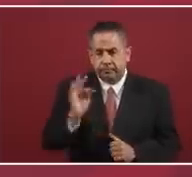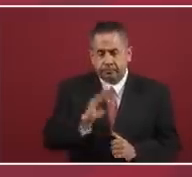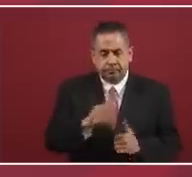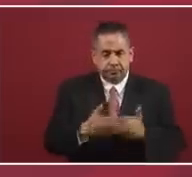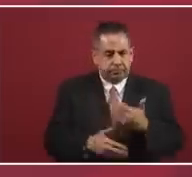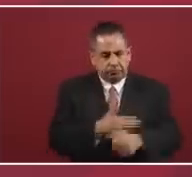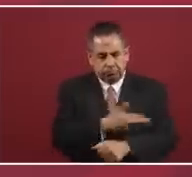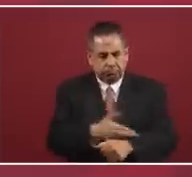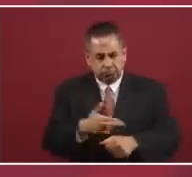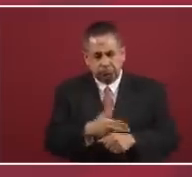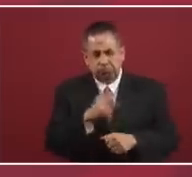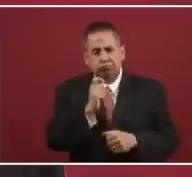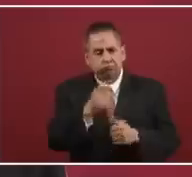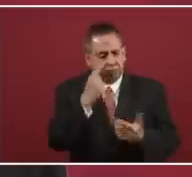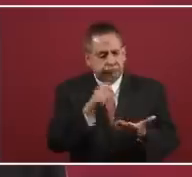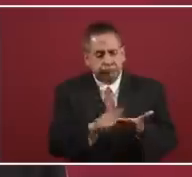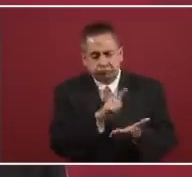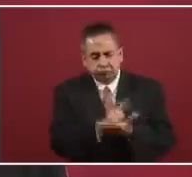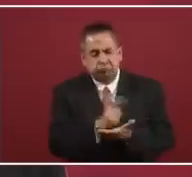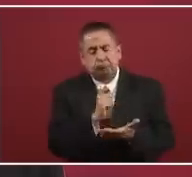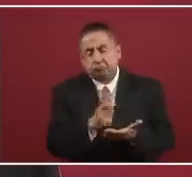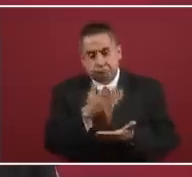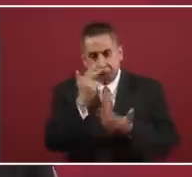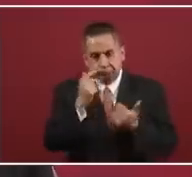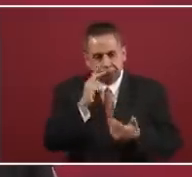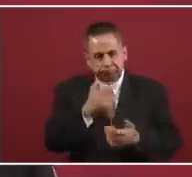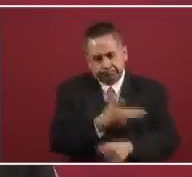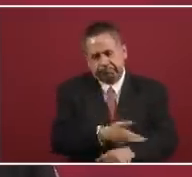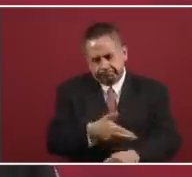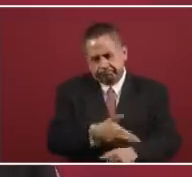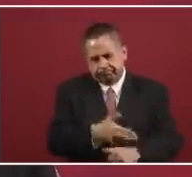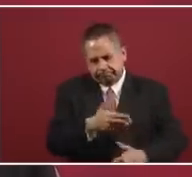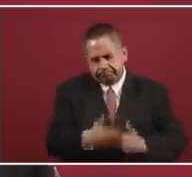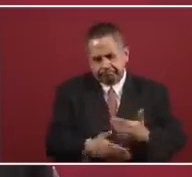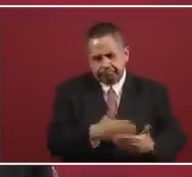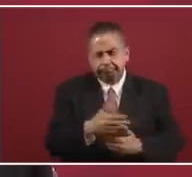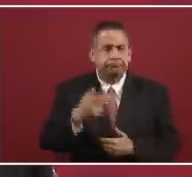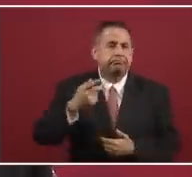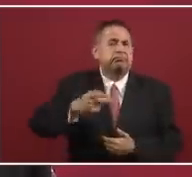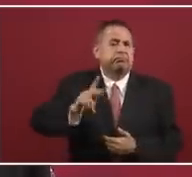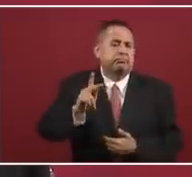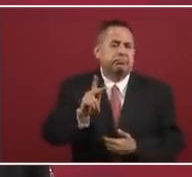procedimiento legal que se esté siguiendo, pero